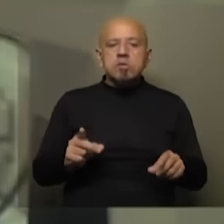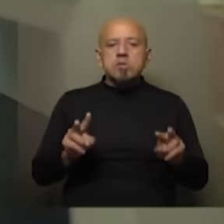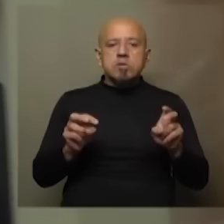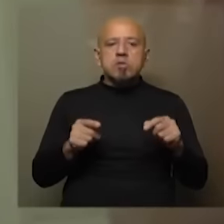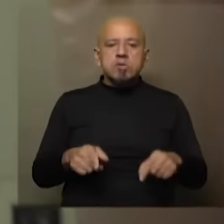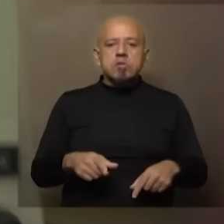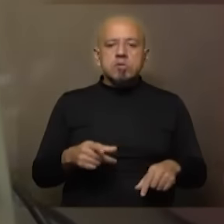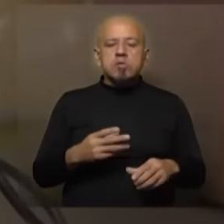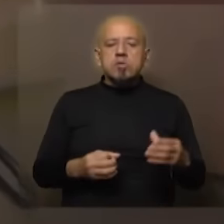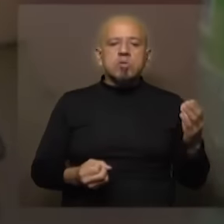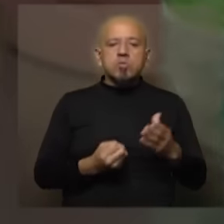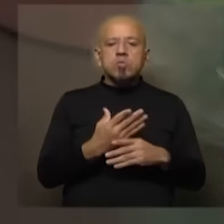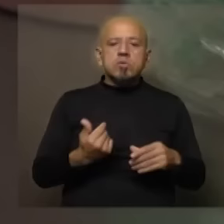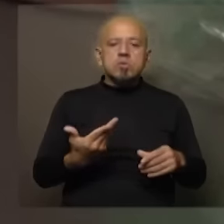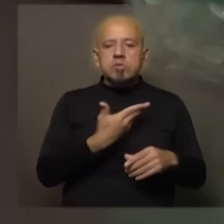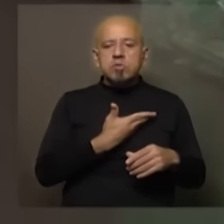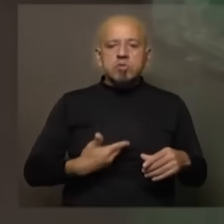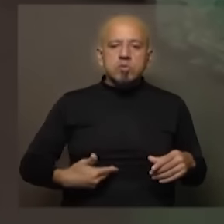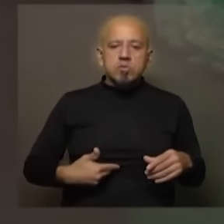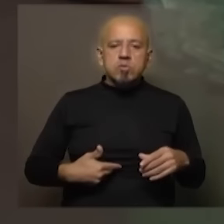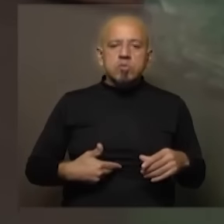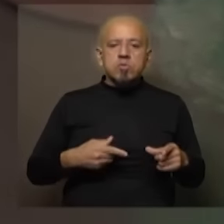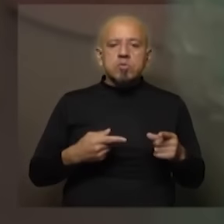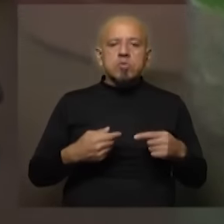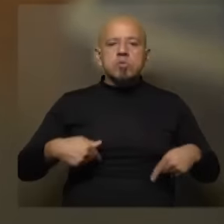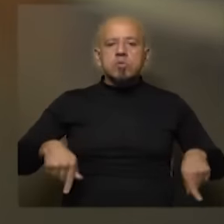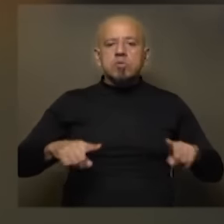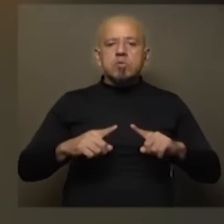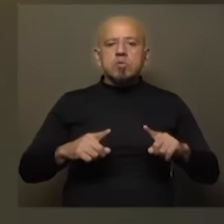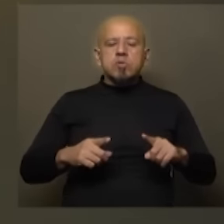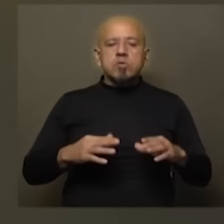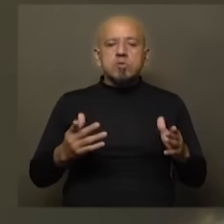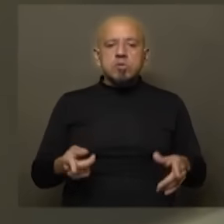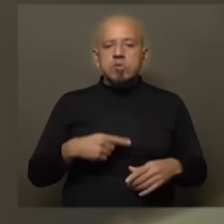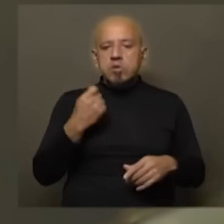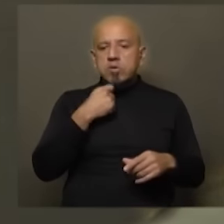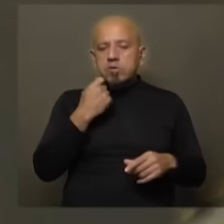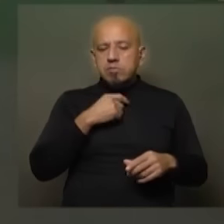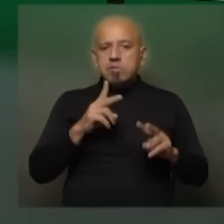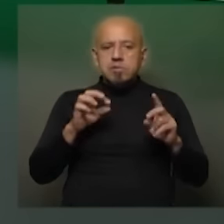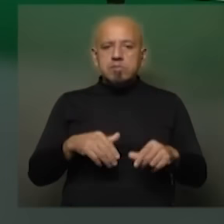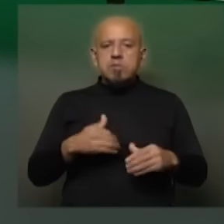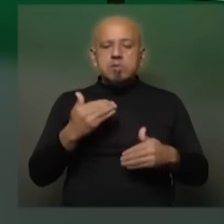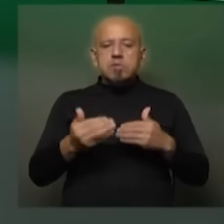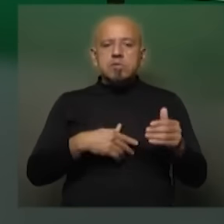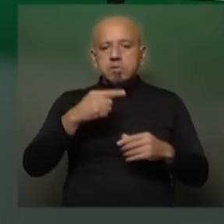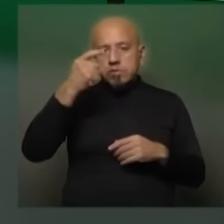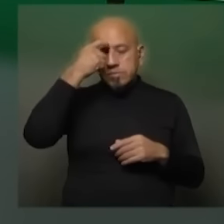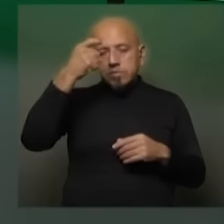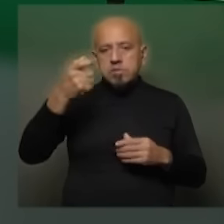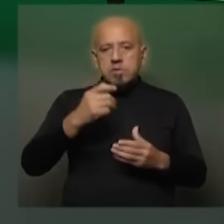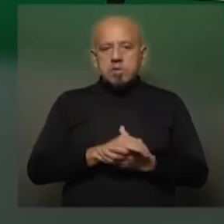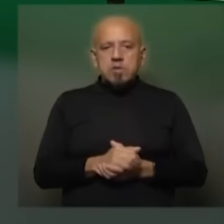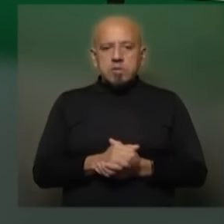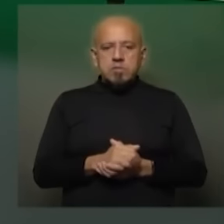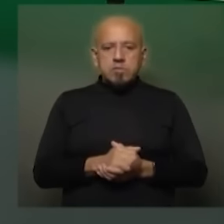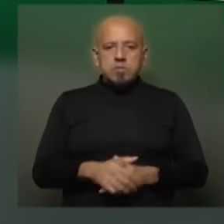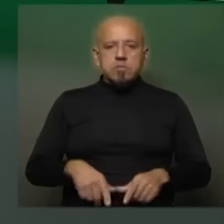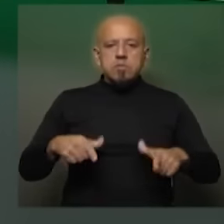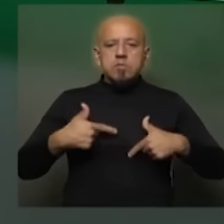una nueva gobernanza del sistema ante una actual falta de conducción en ciencia. El Ministerio de